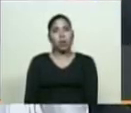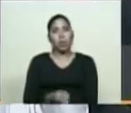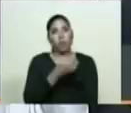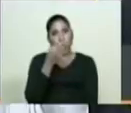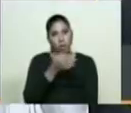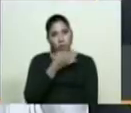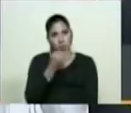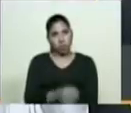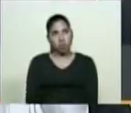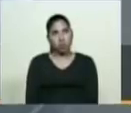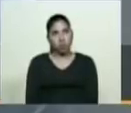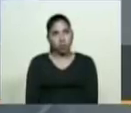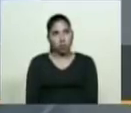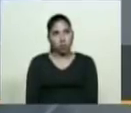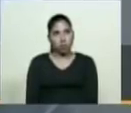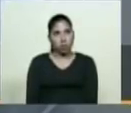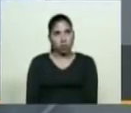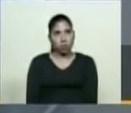Buenas tardes.